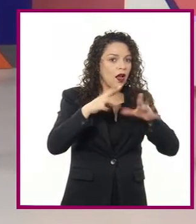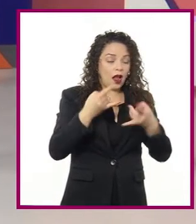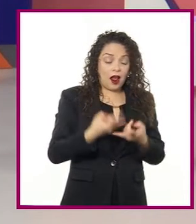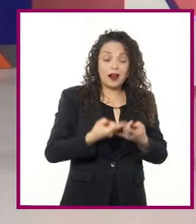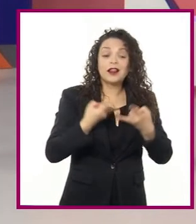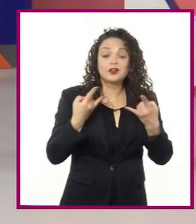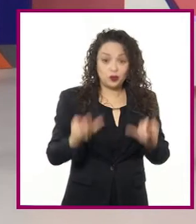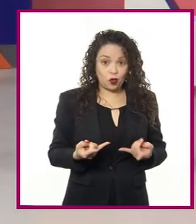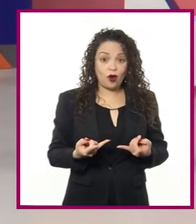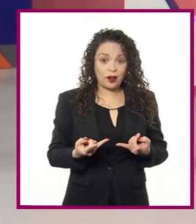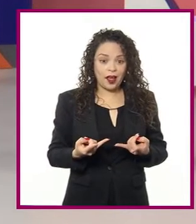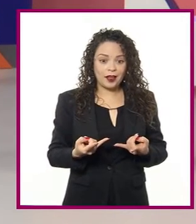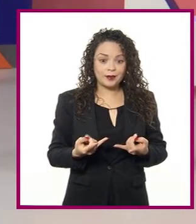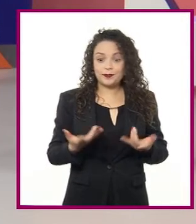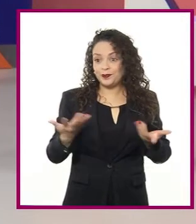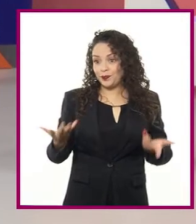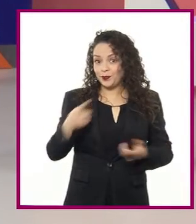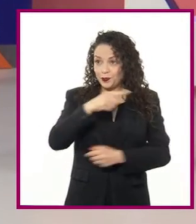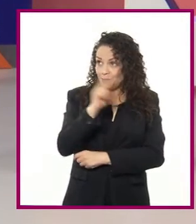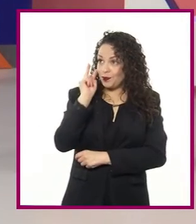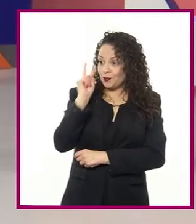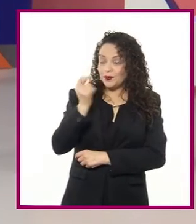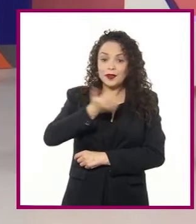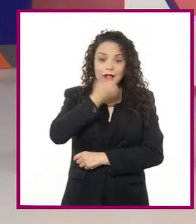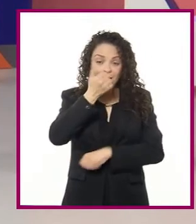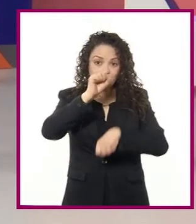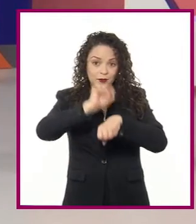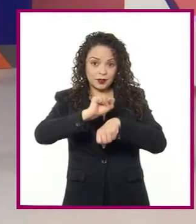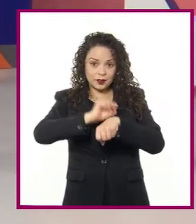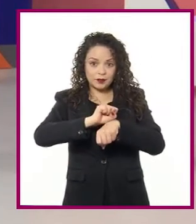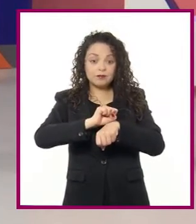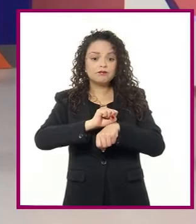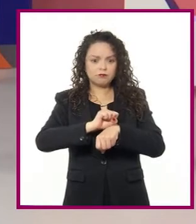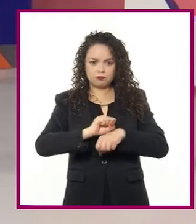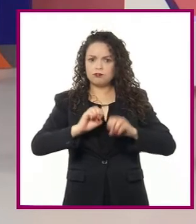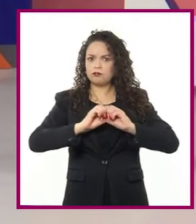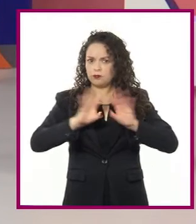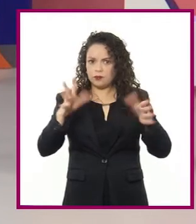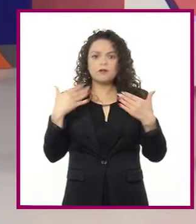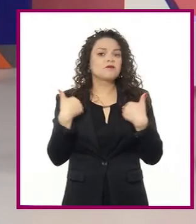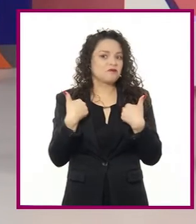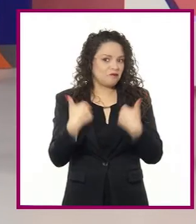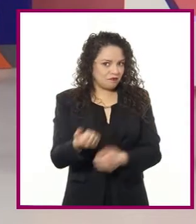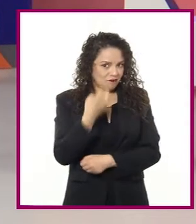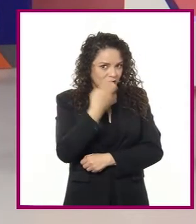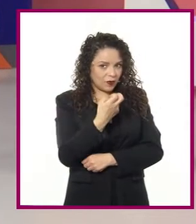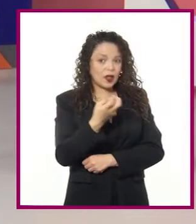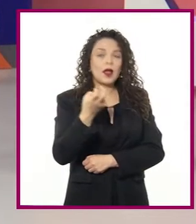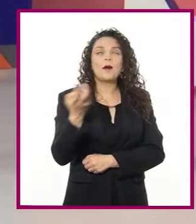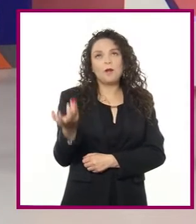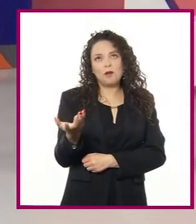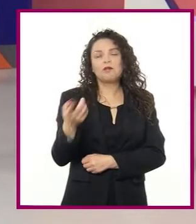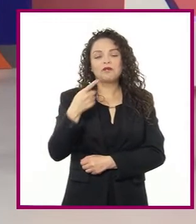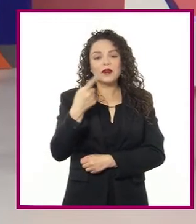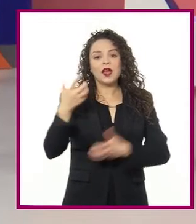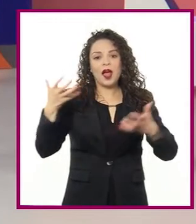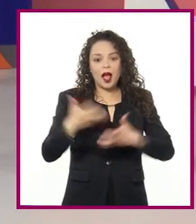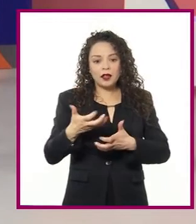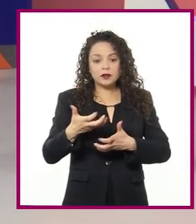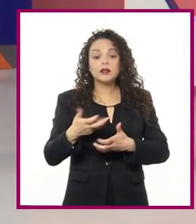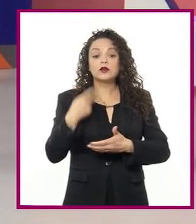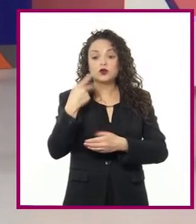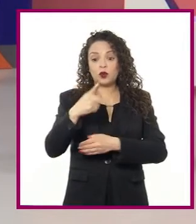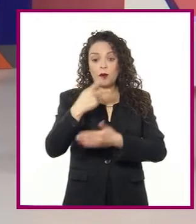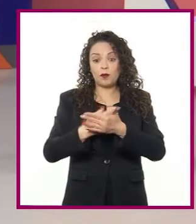historieta. Pues como vimos, los alumnos de la secundaria tenían muy clara esa parte, por eso llevaron a buen puerto su